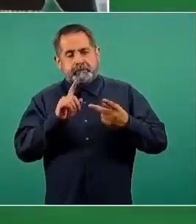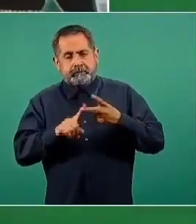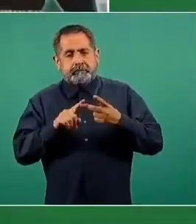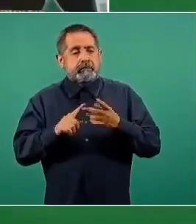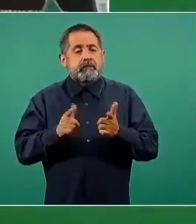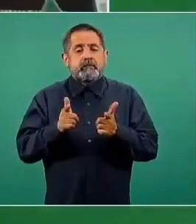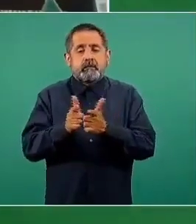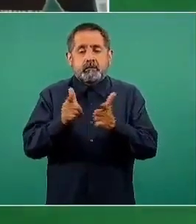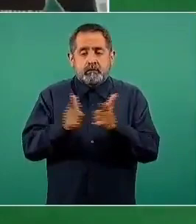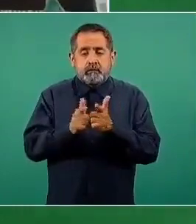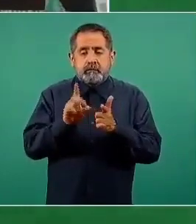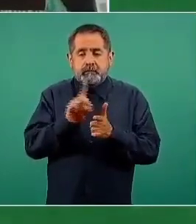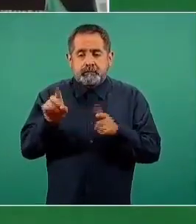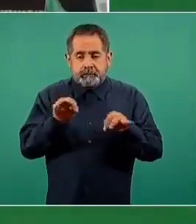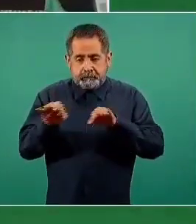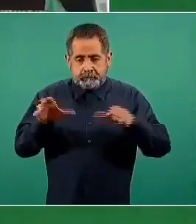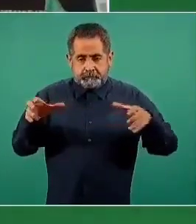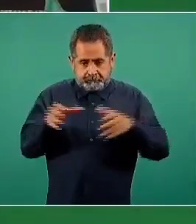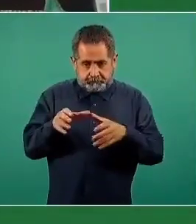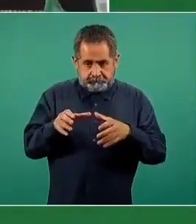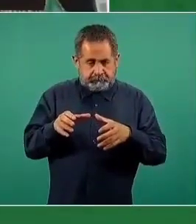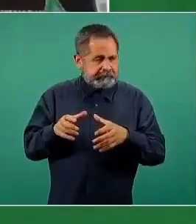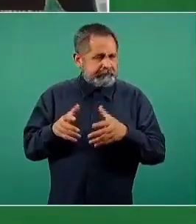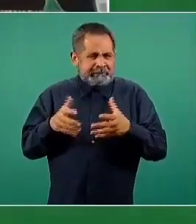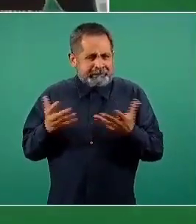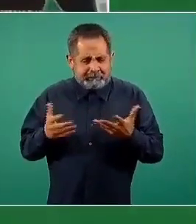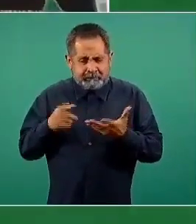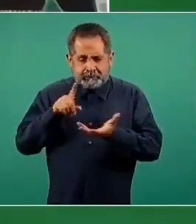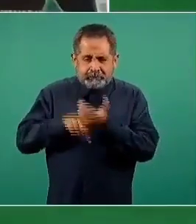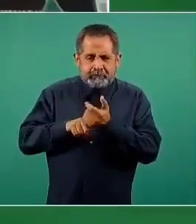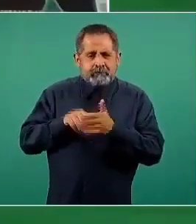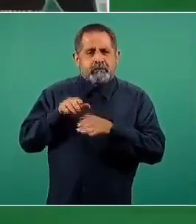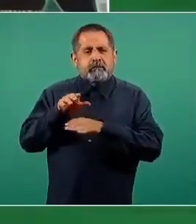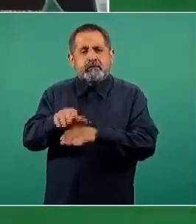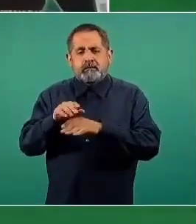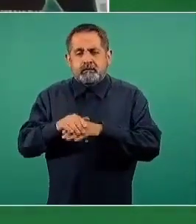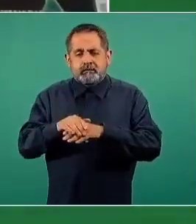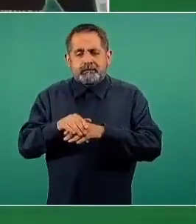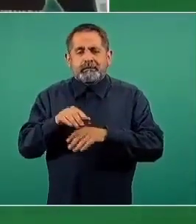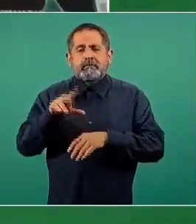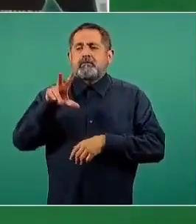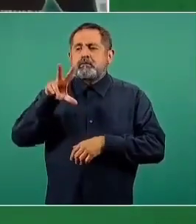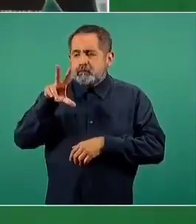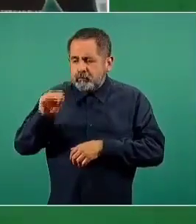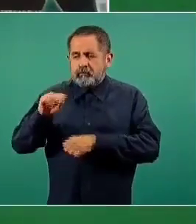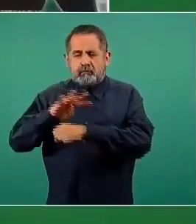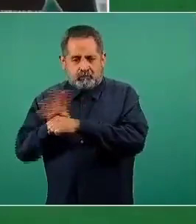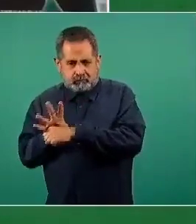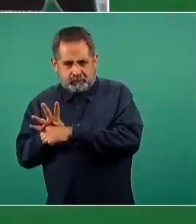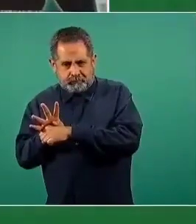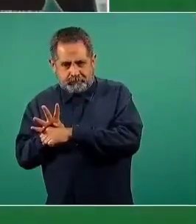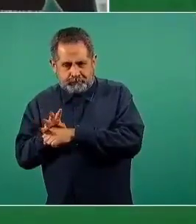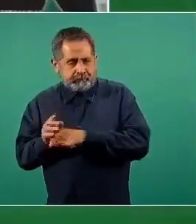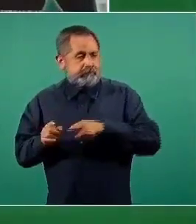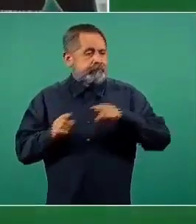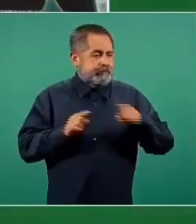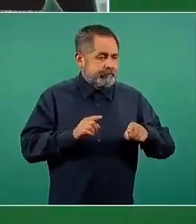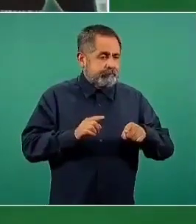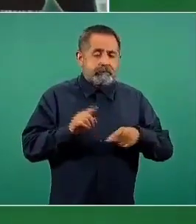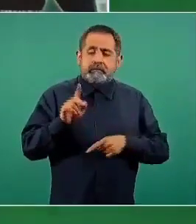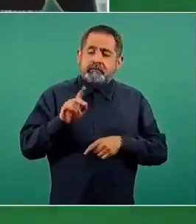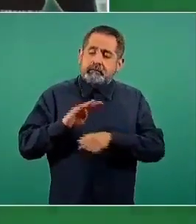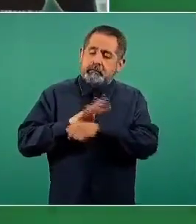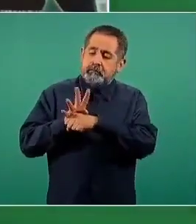de grupos de trabajo sobre tratamiento de enfermedades no COVID, pero también del síndrome